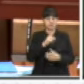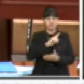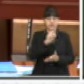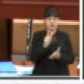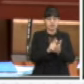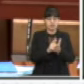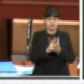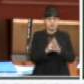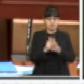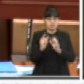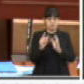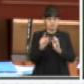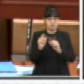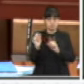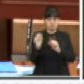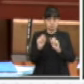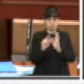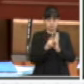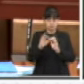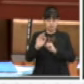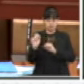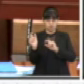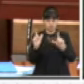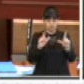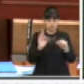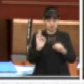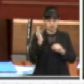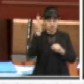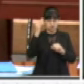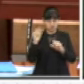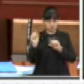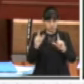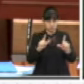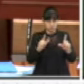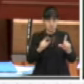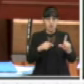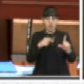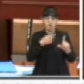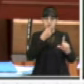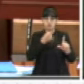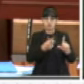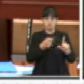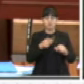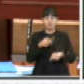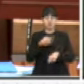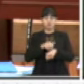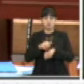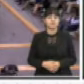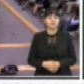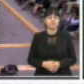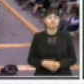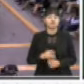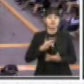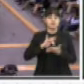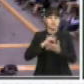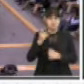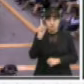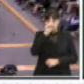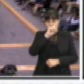Pues el INE no podía no tomar esa decisión lo que el INE tenía que hacer era acatar la ley